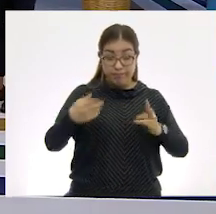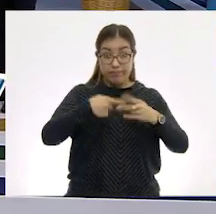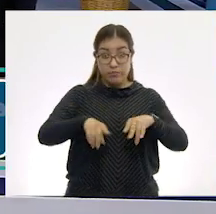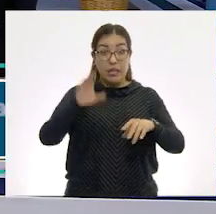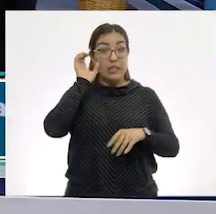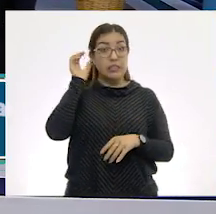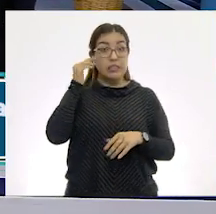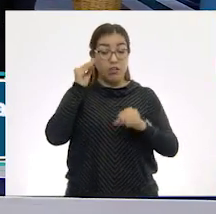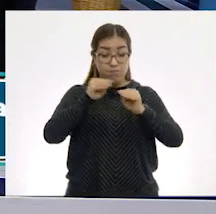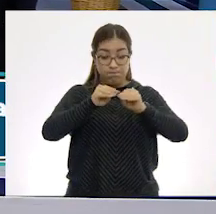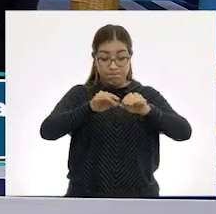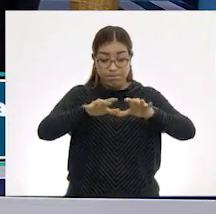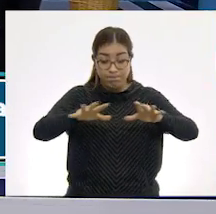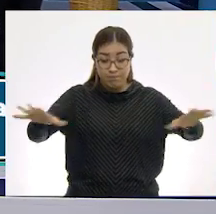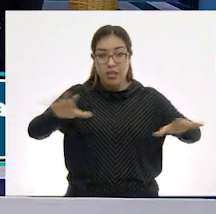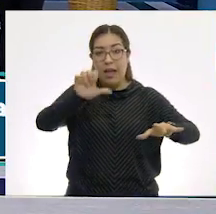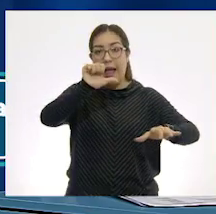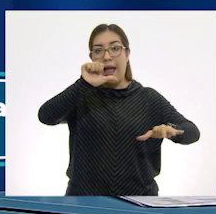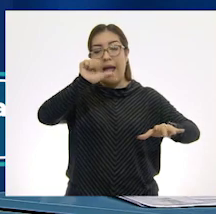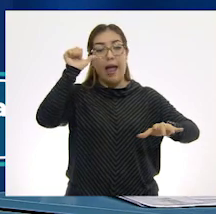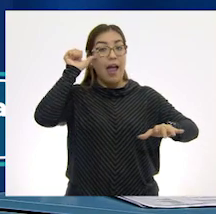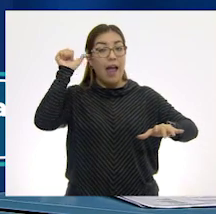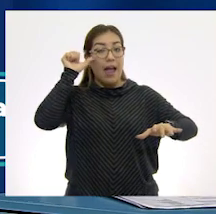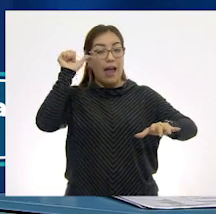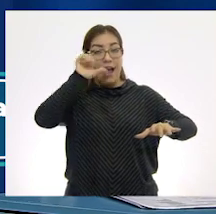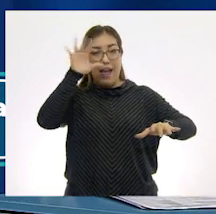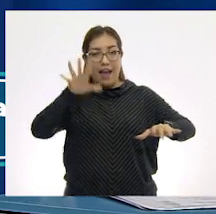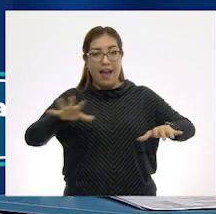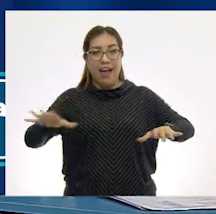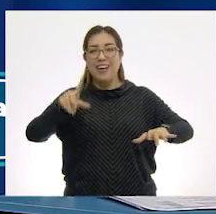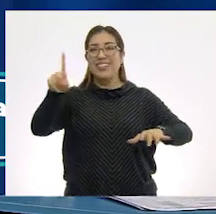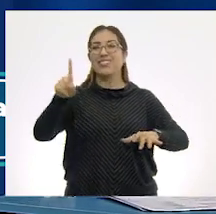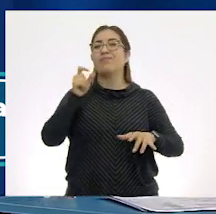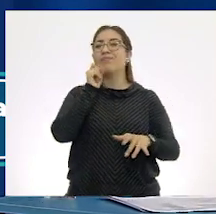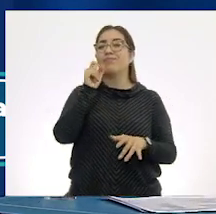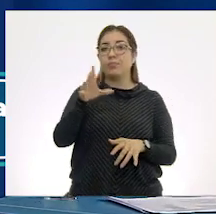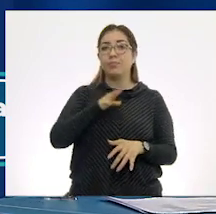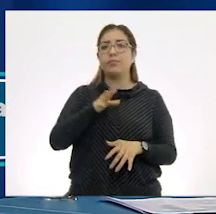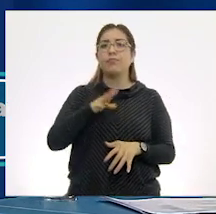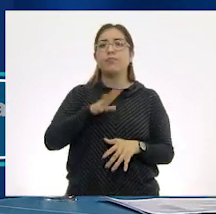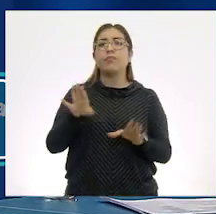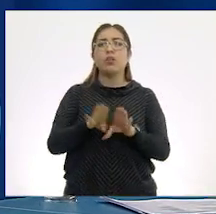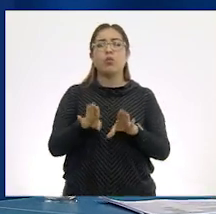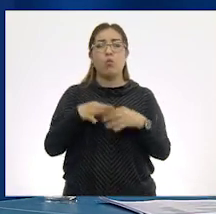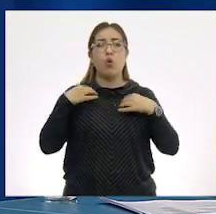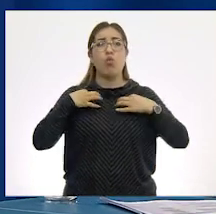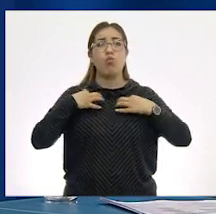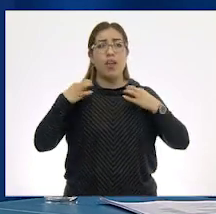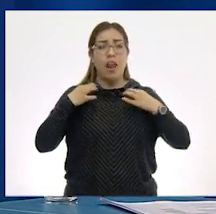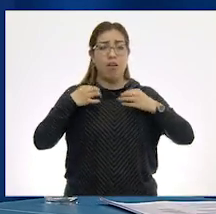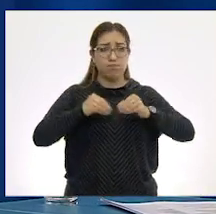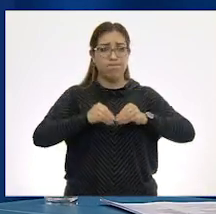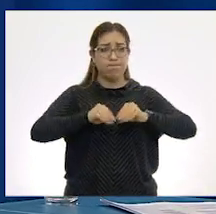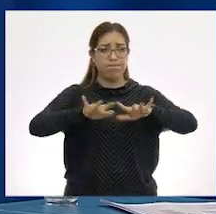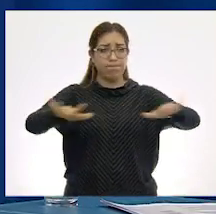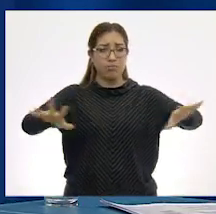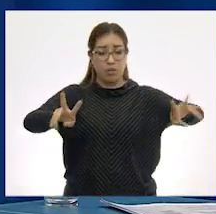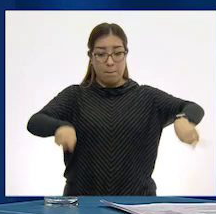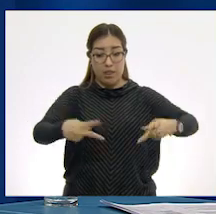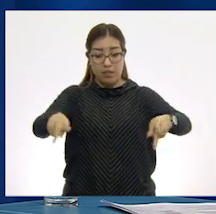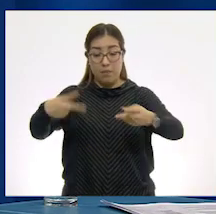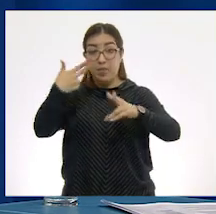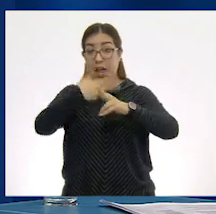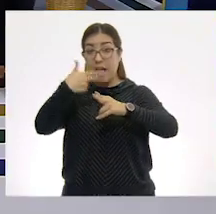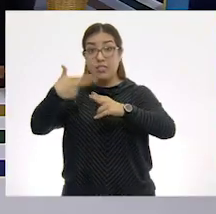China hacia Asia Central, lo que permitió ampliar las rutas de la seda china hasta lograr que éstas llegaran al Imperio